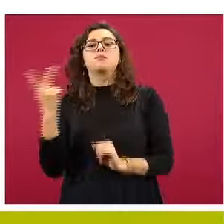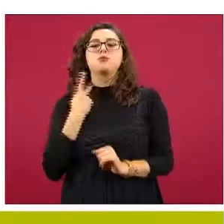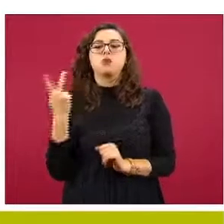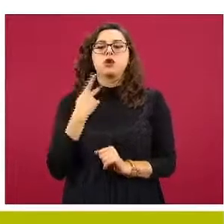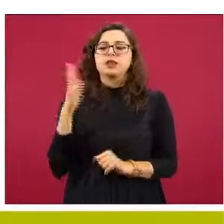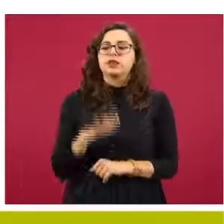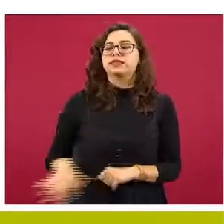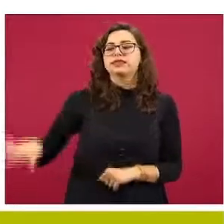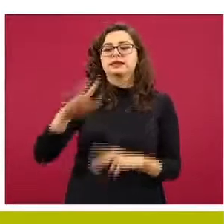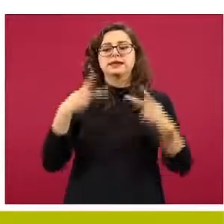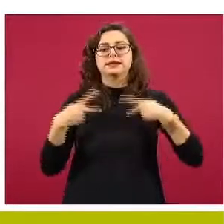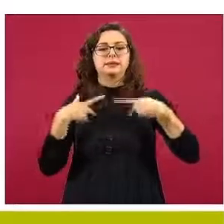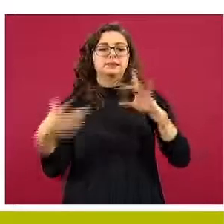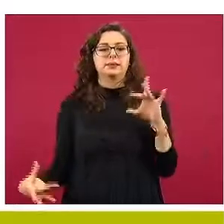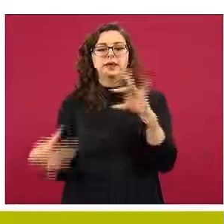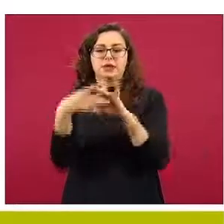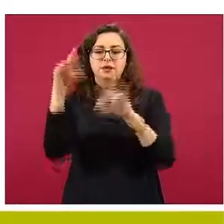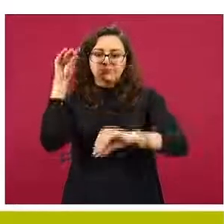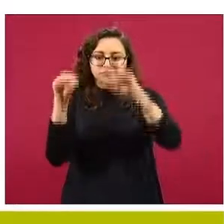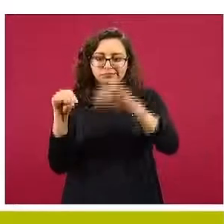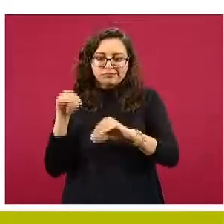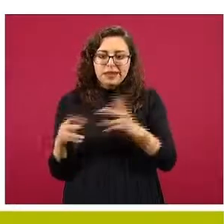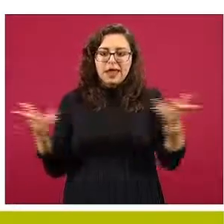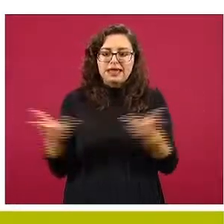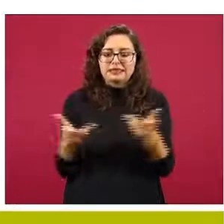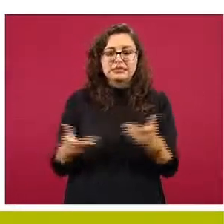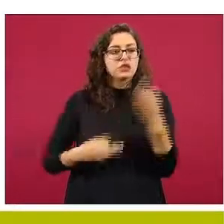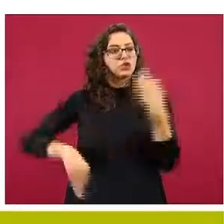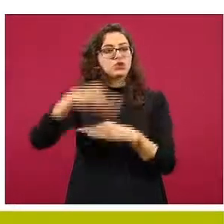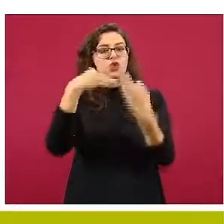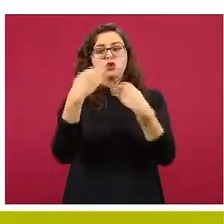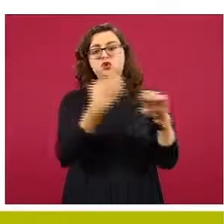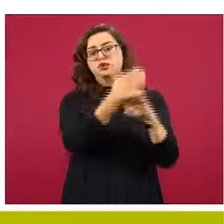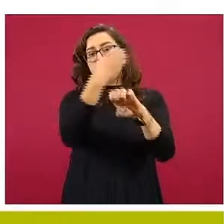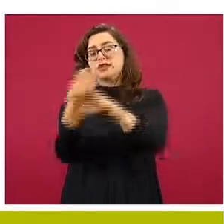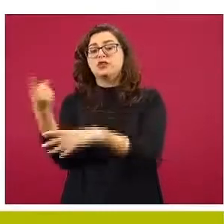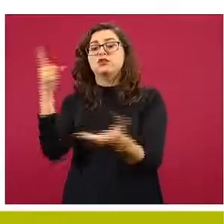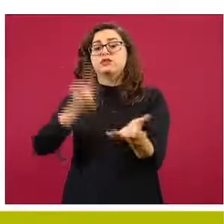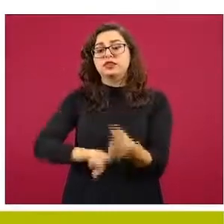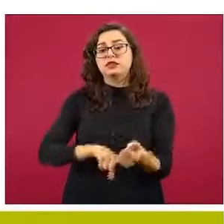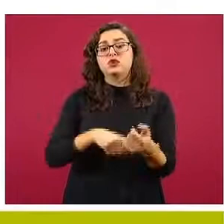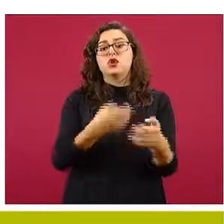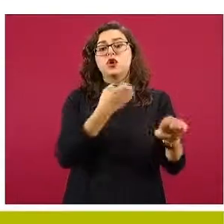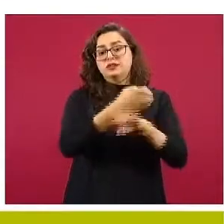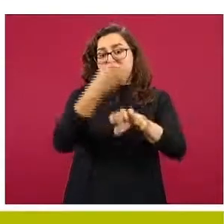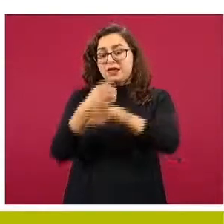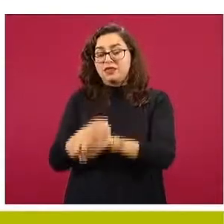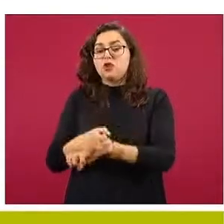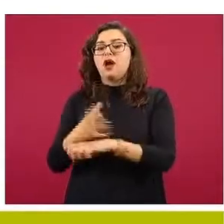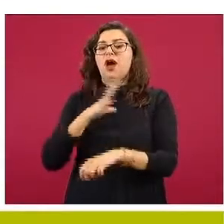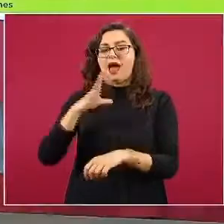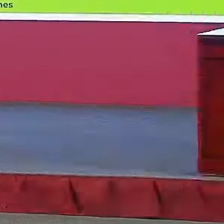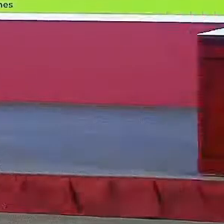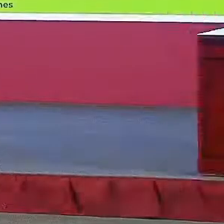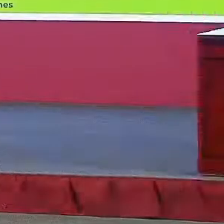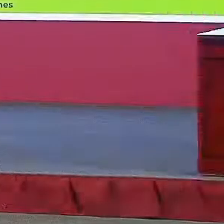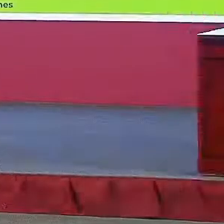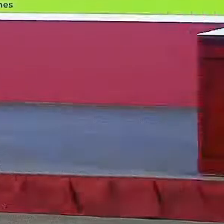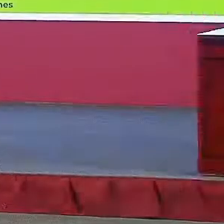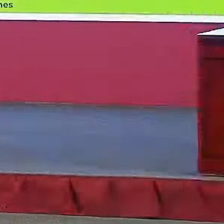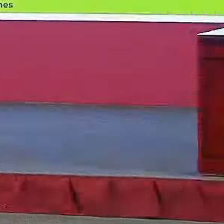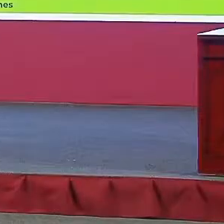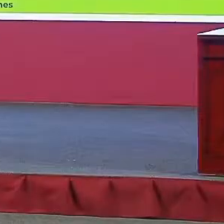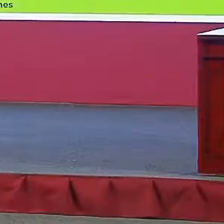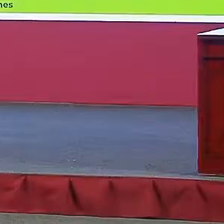que se están reformando y formulando en todos los estados a través de las 32 mesas que ya están formadas y todas están presididas por